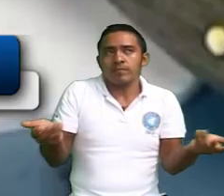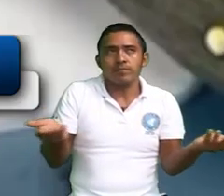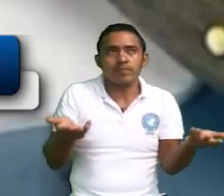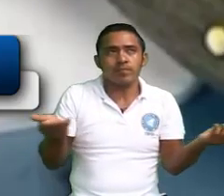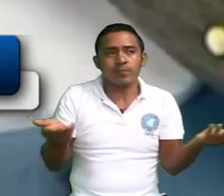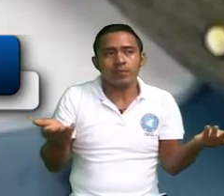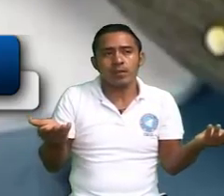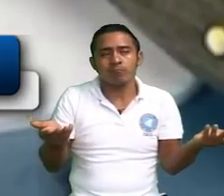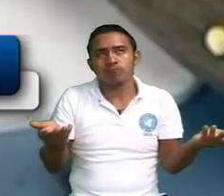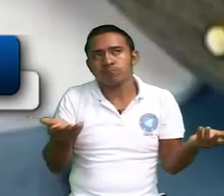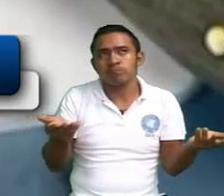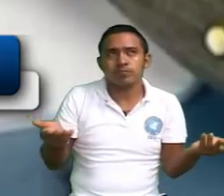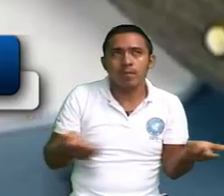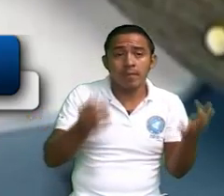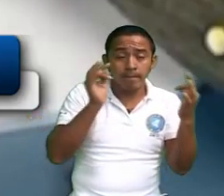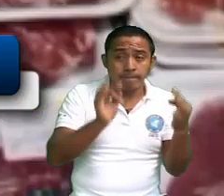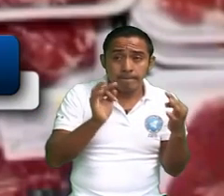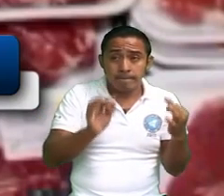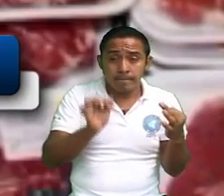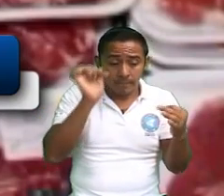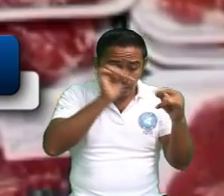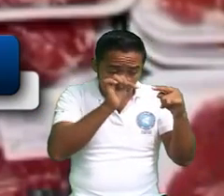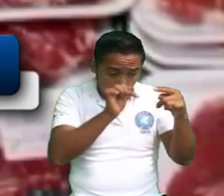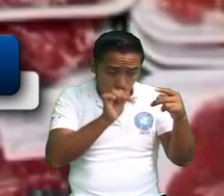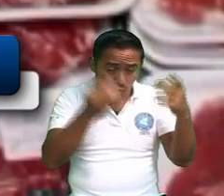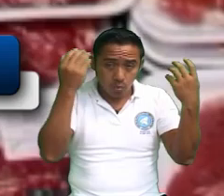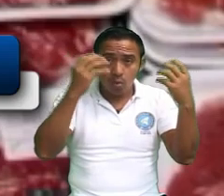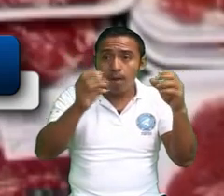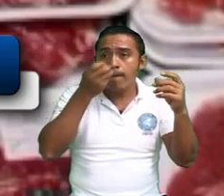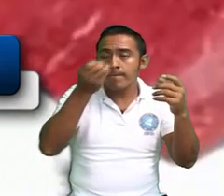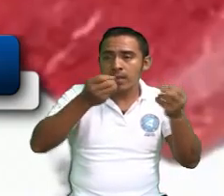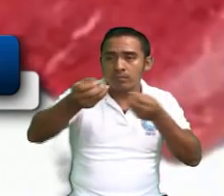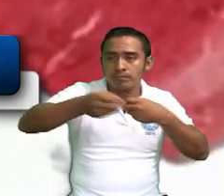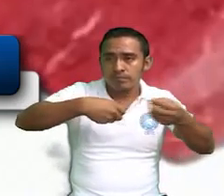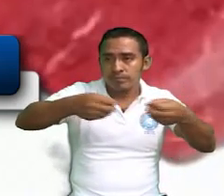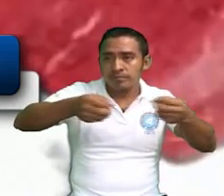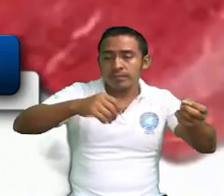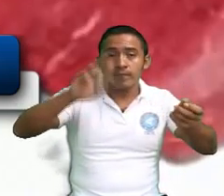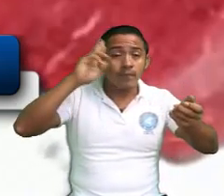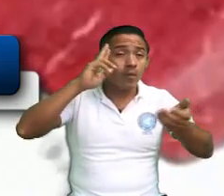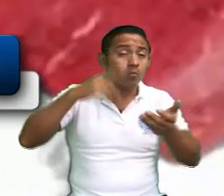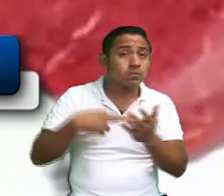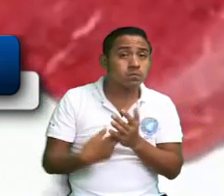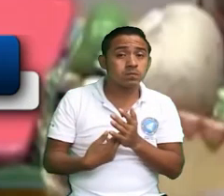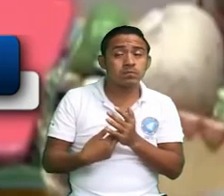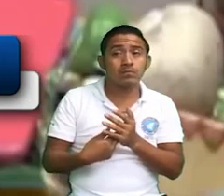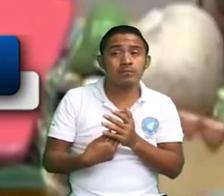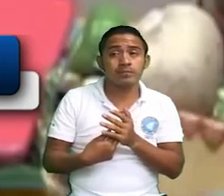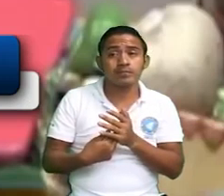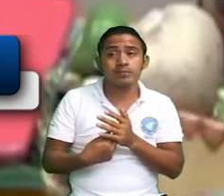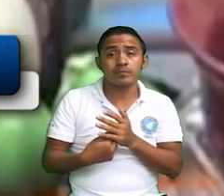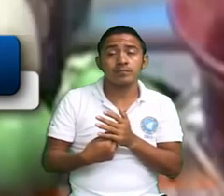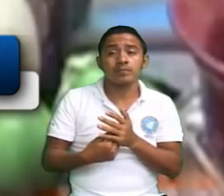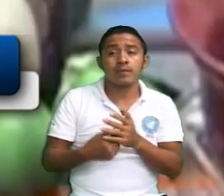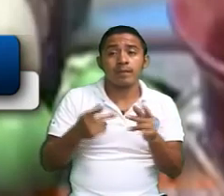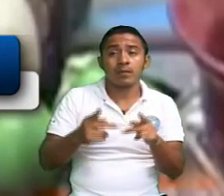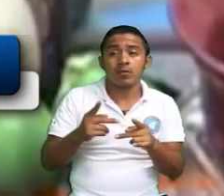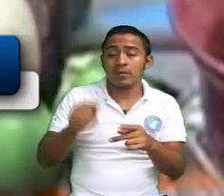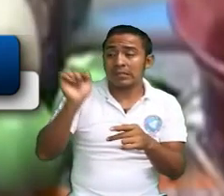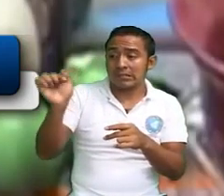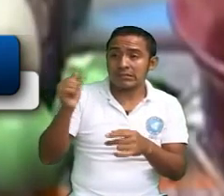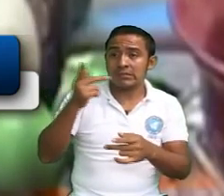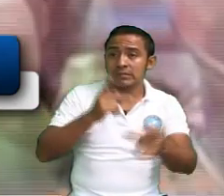qué tan acta es de consumo esta comida que le están dando a nuestros visitantes. Recordemos que nosotros no podemos ver a los visitantes